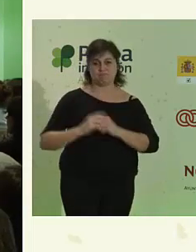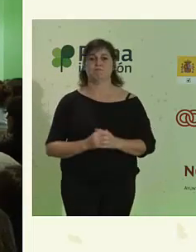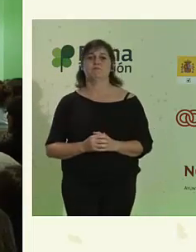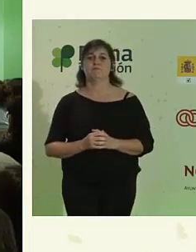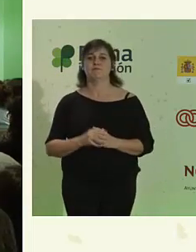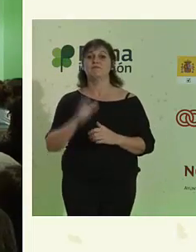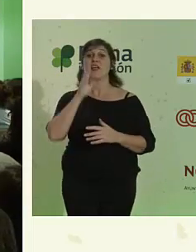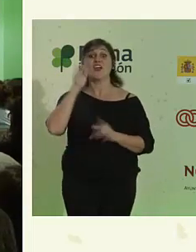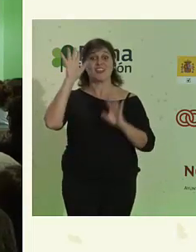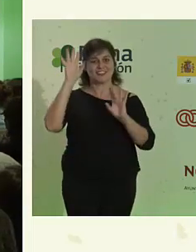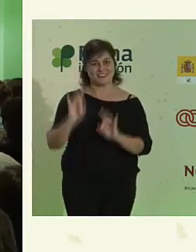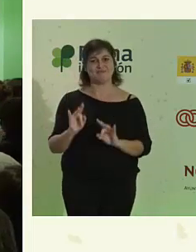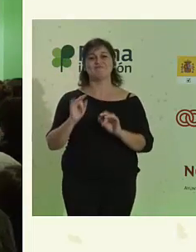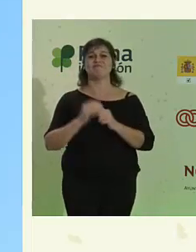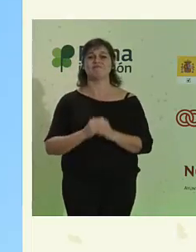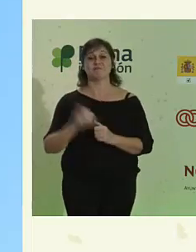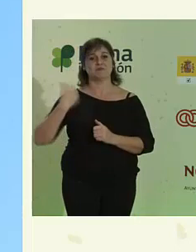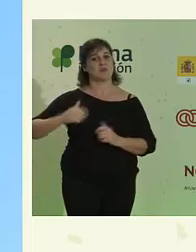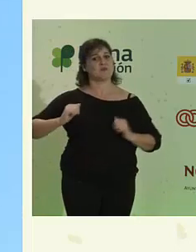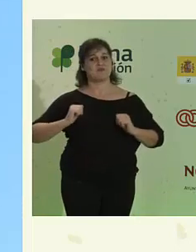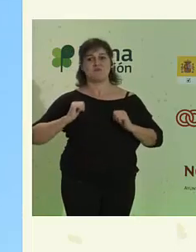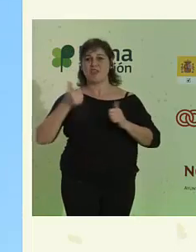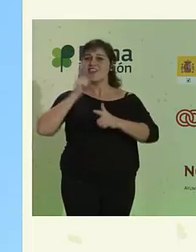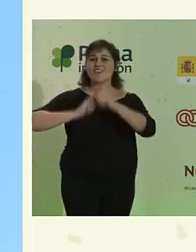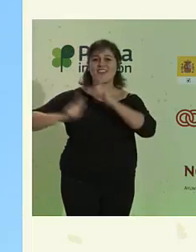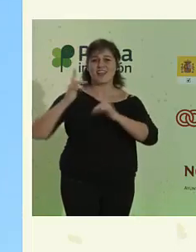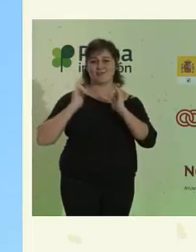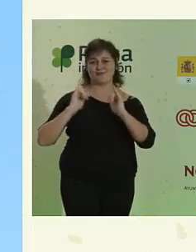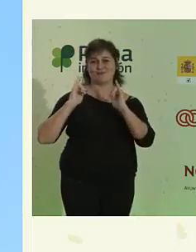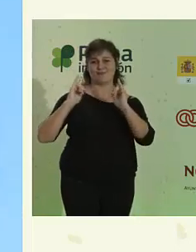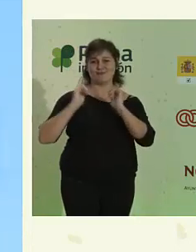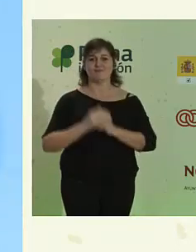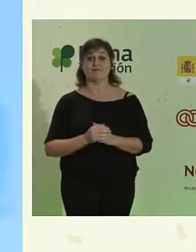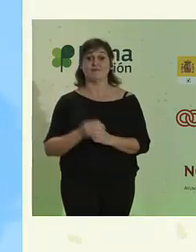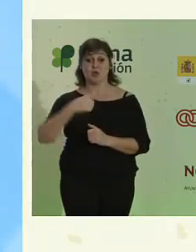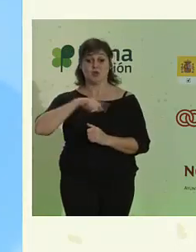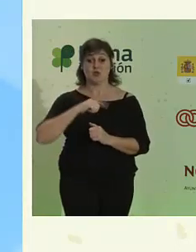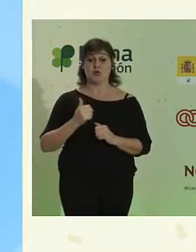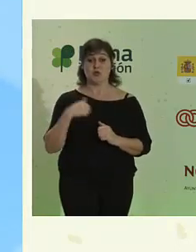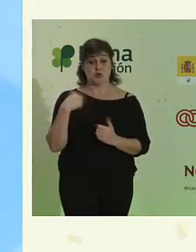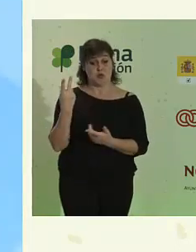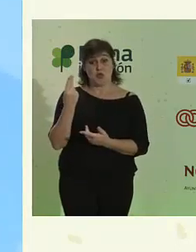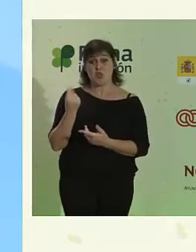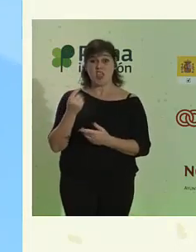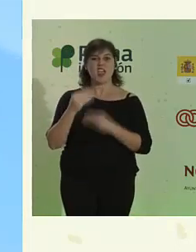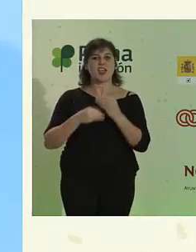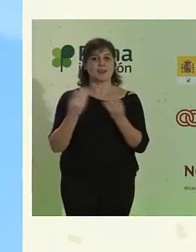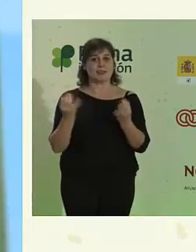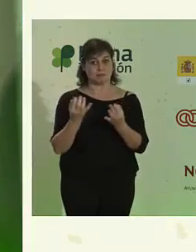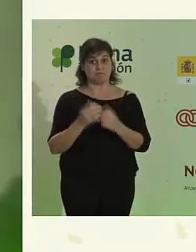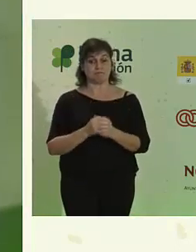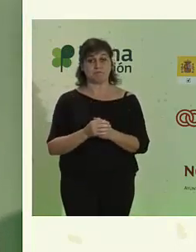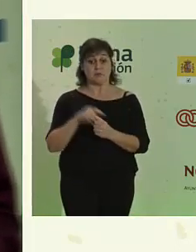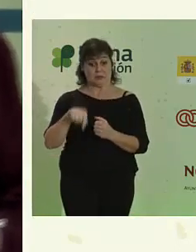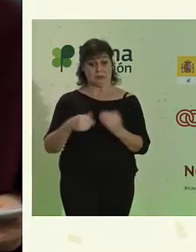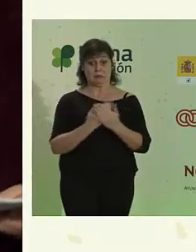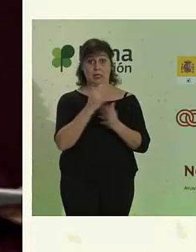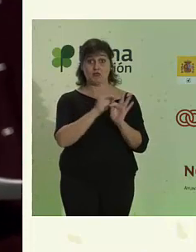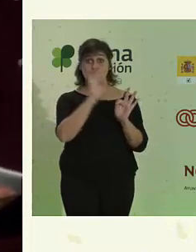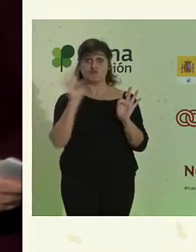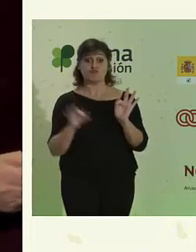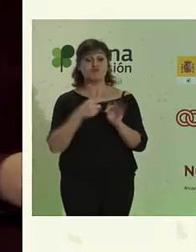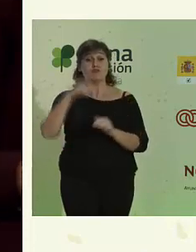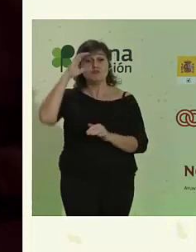Ahora sí, empieza el viaje y el disfrute. ¿Qué vamos a hacer estos dos días? A lo largo de esta mañana vamos